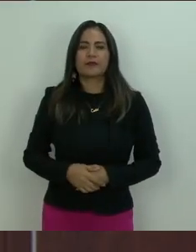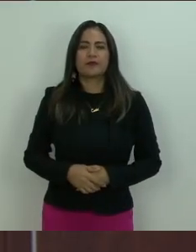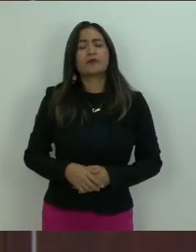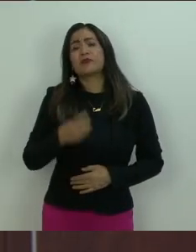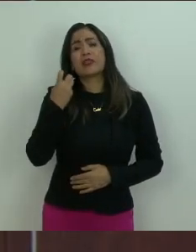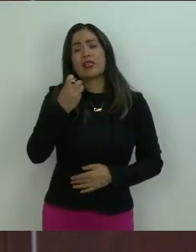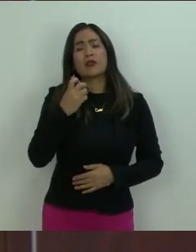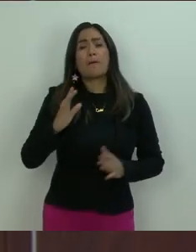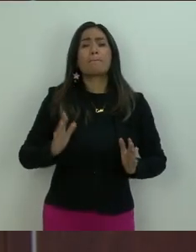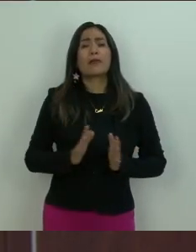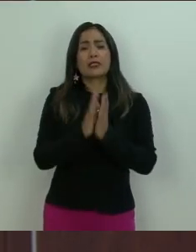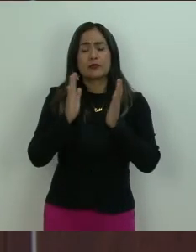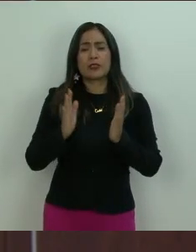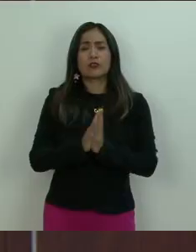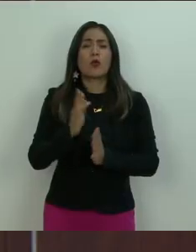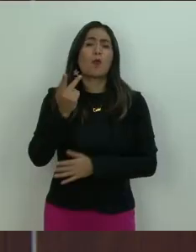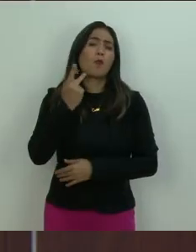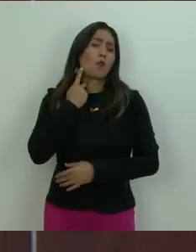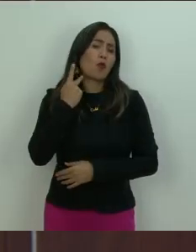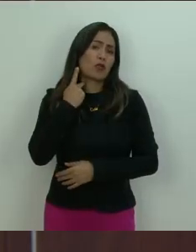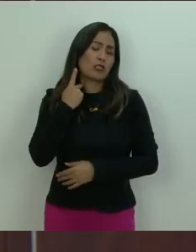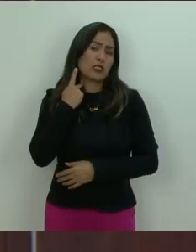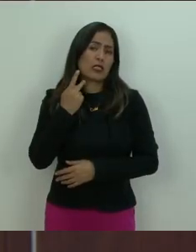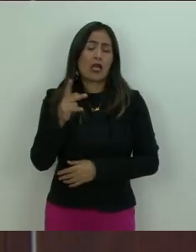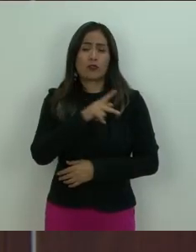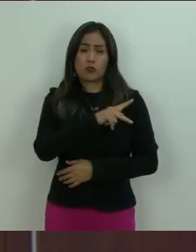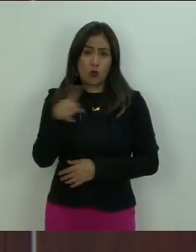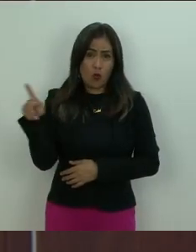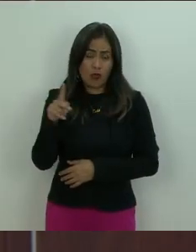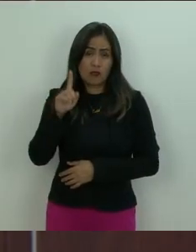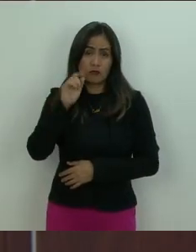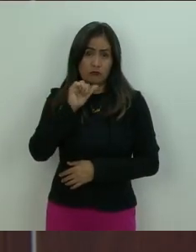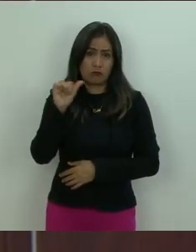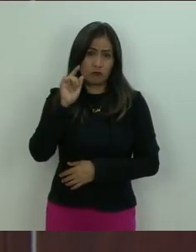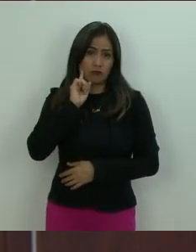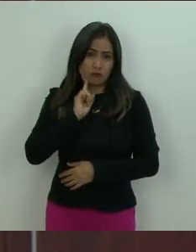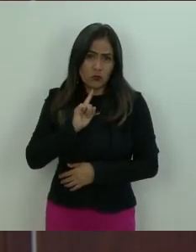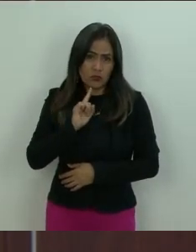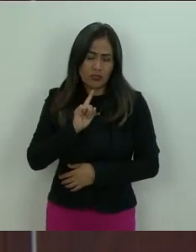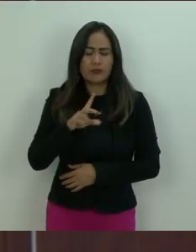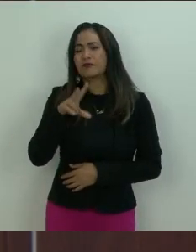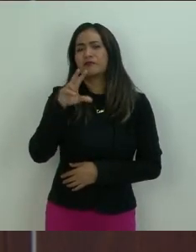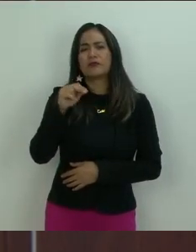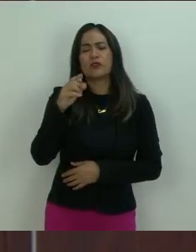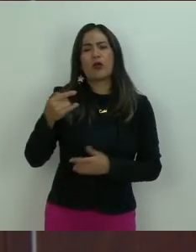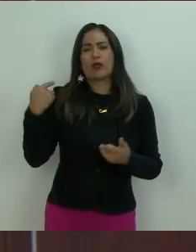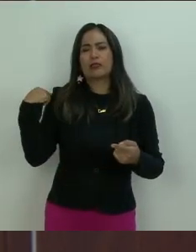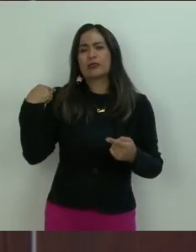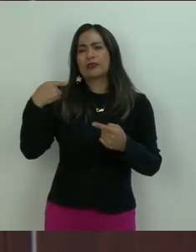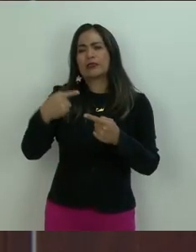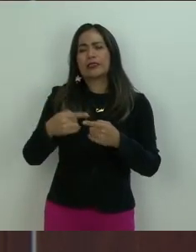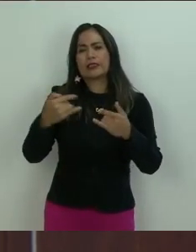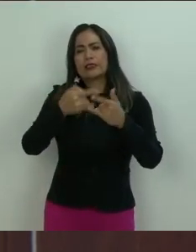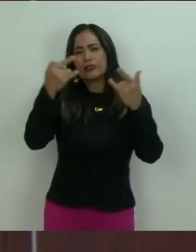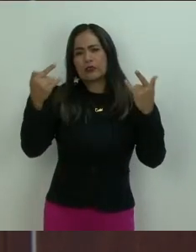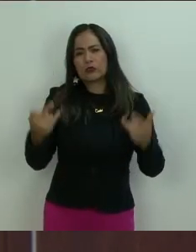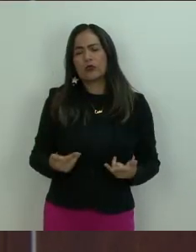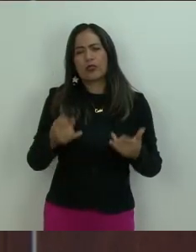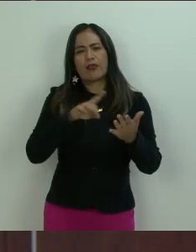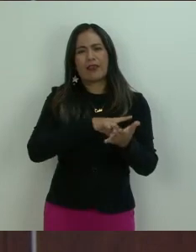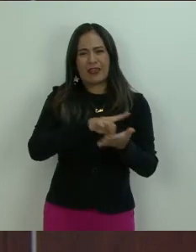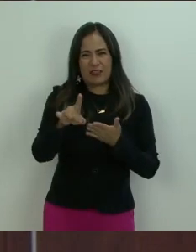participación política no es de todas las mujeres, porque en la historia de los derechos a la participación